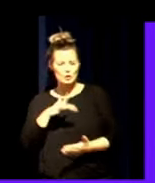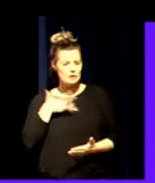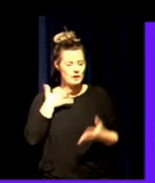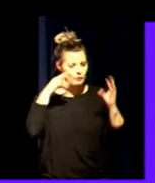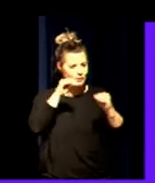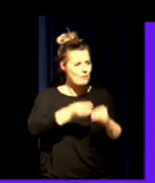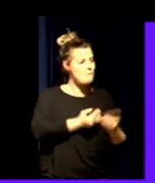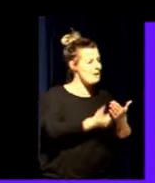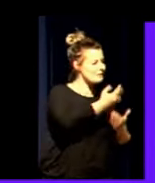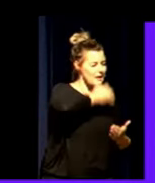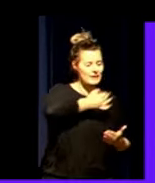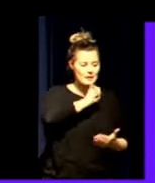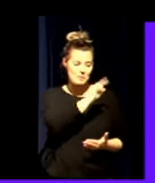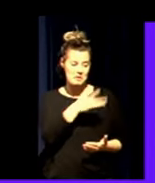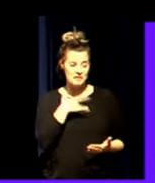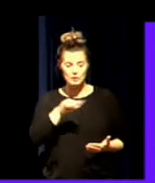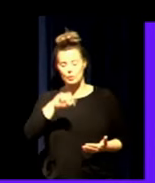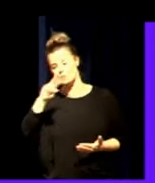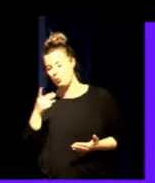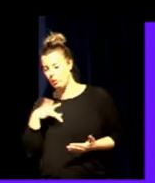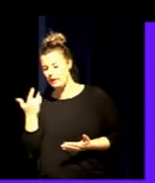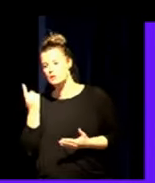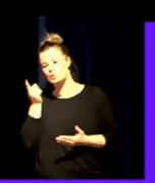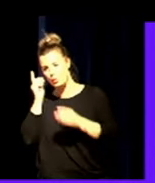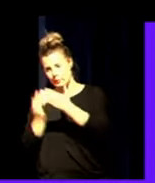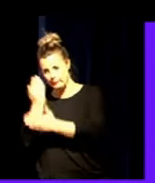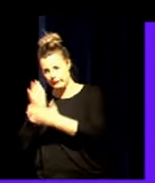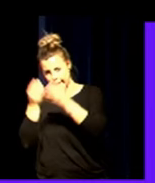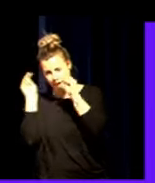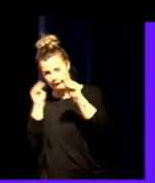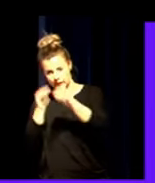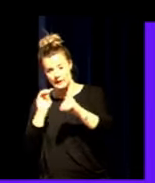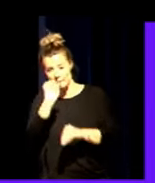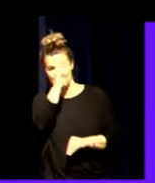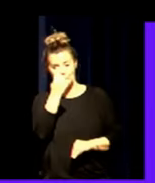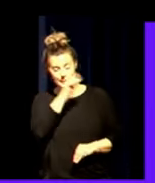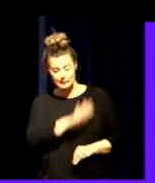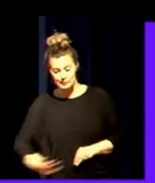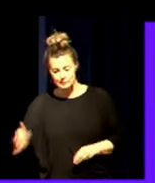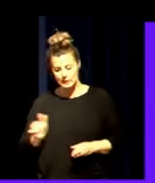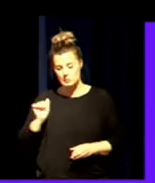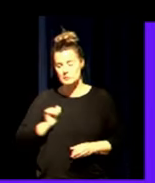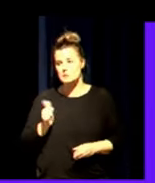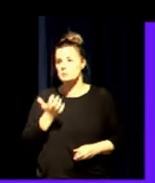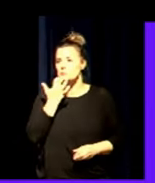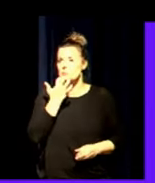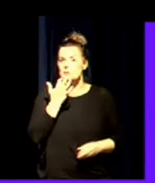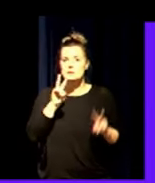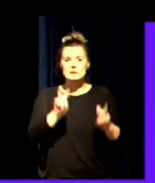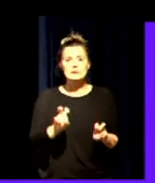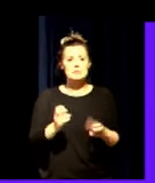y tarde el primer día y mañana el segundo día. En primaria aprovechamos, por ejemplo, las jornadas